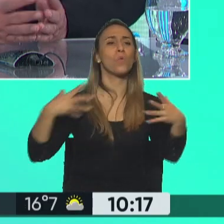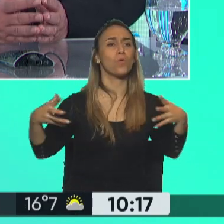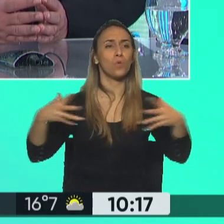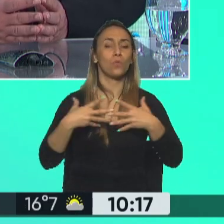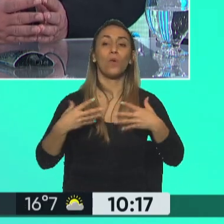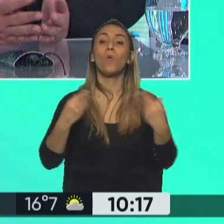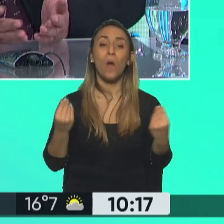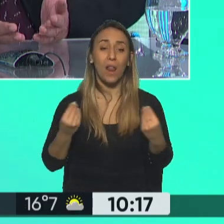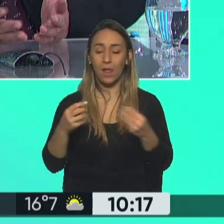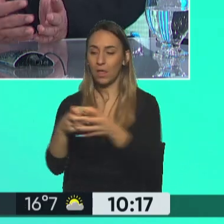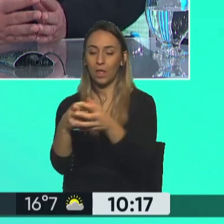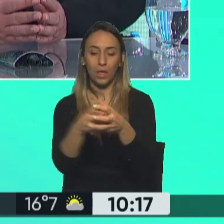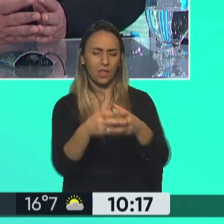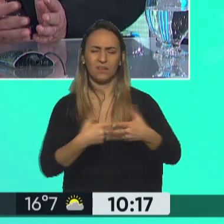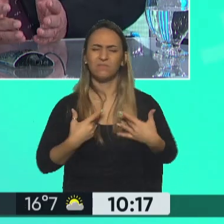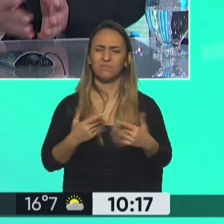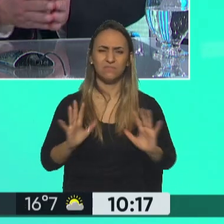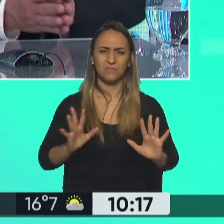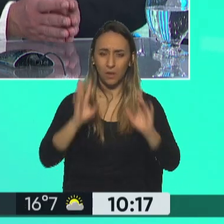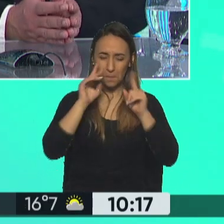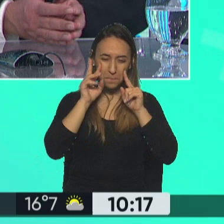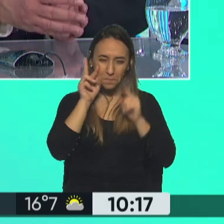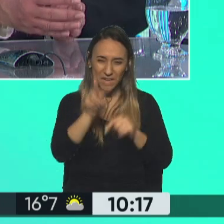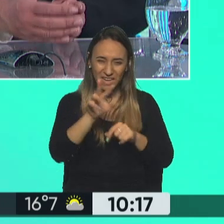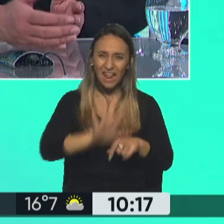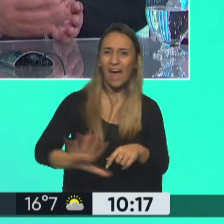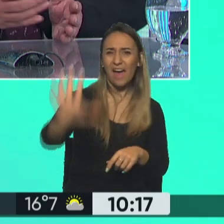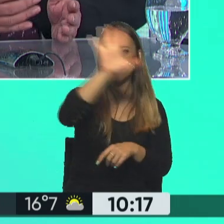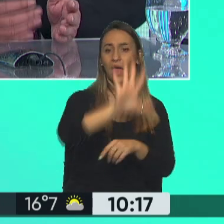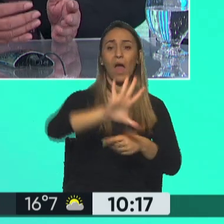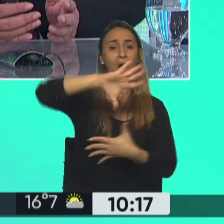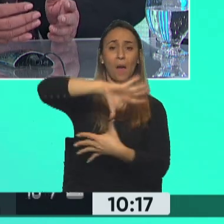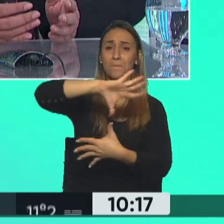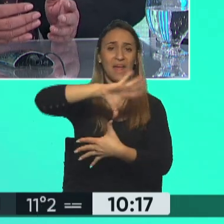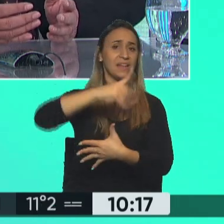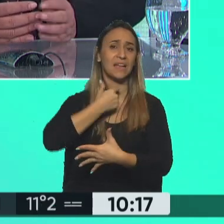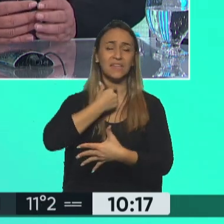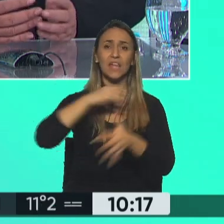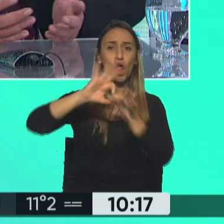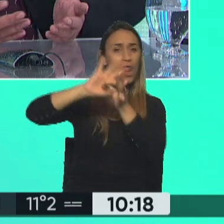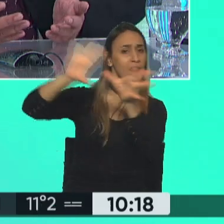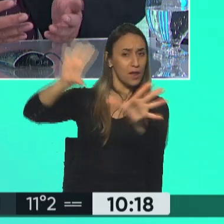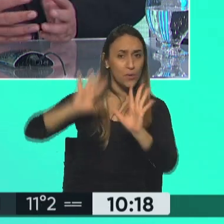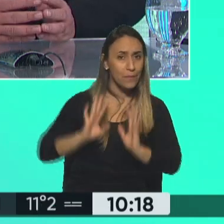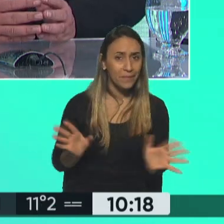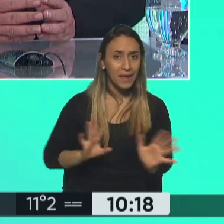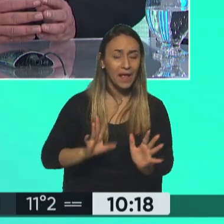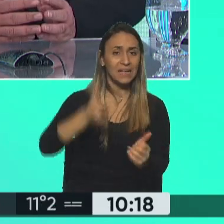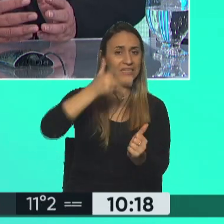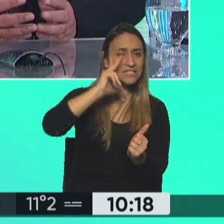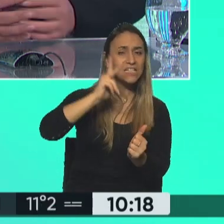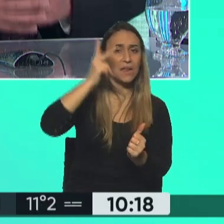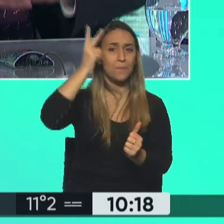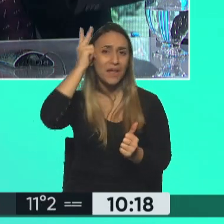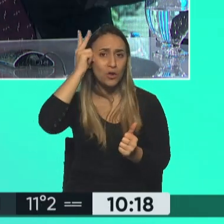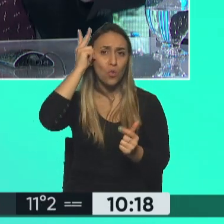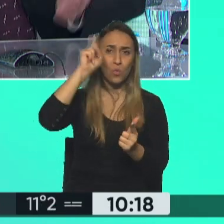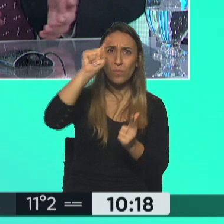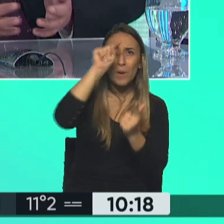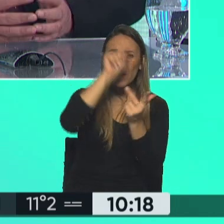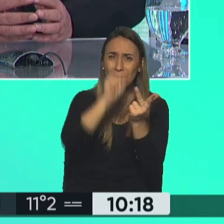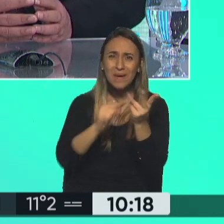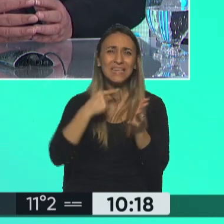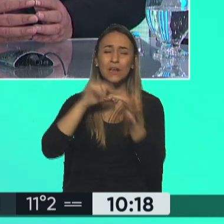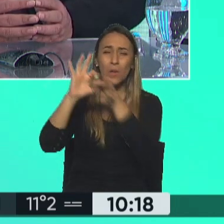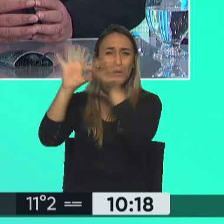visión era americanista. Él quería liberar Chile, liberar Perú para asegurar la libertad de las Provincias Unidas, pero libertar